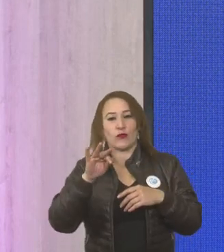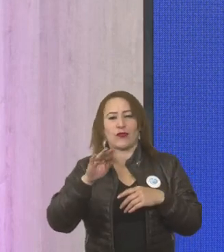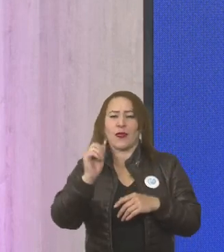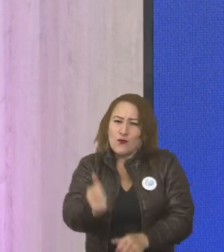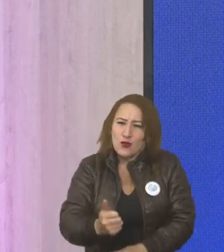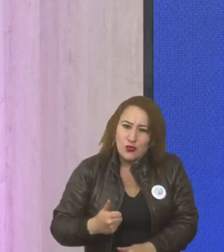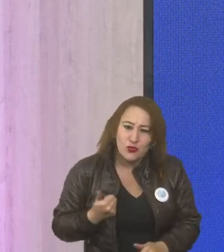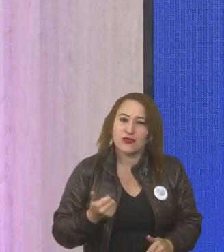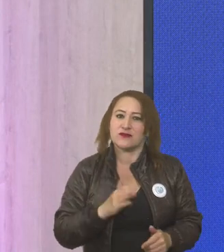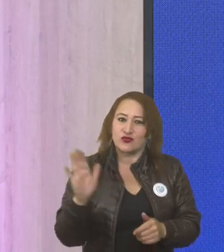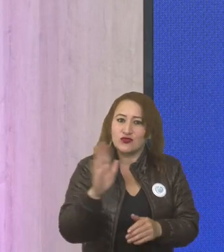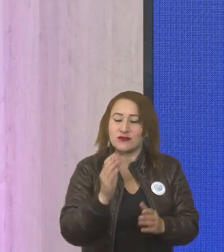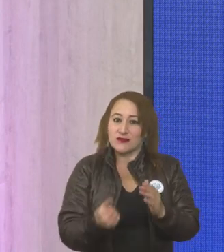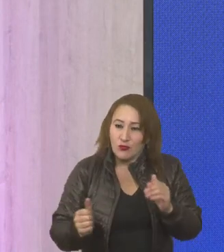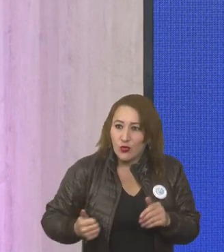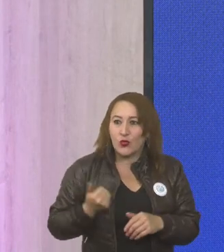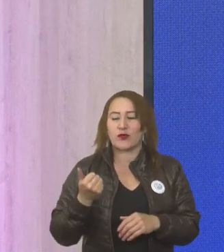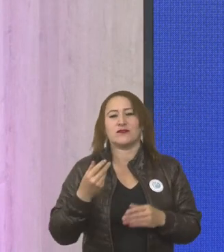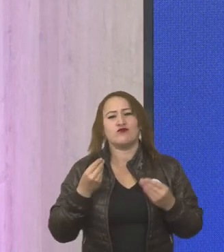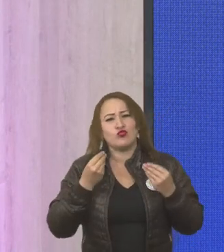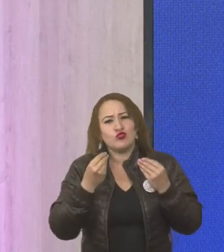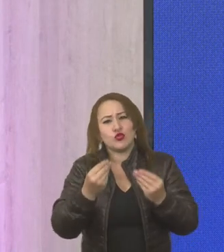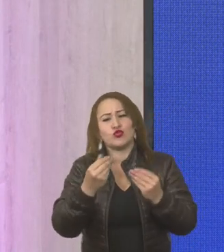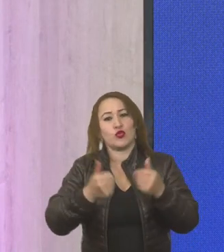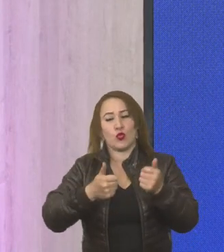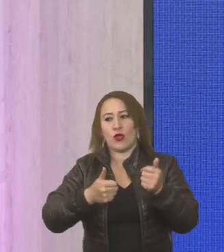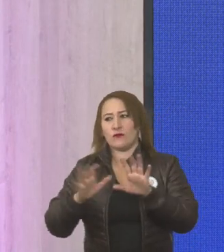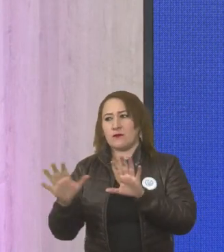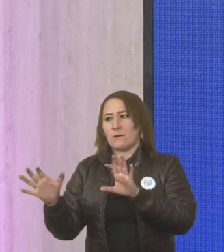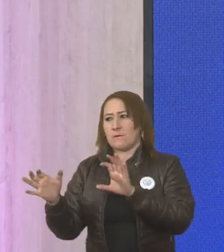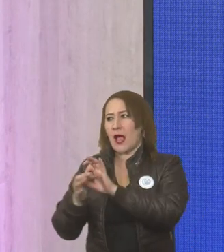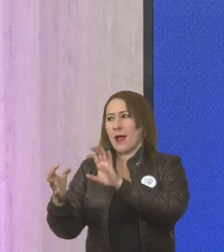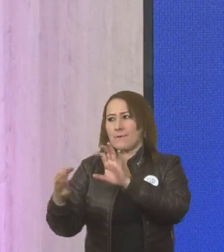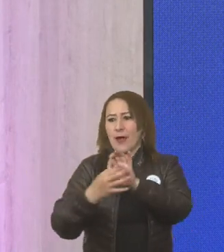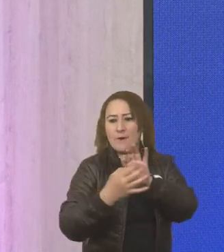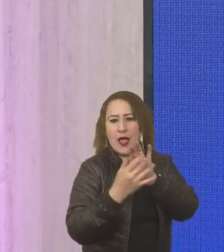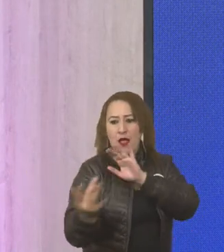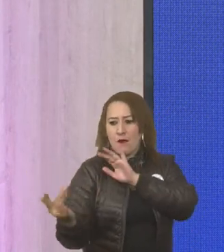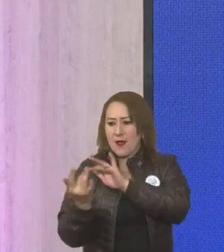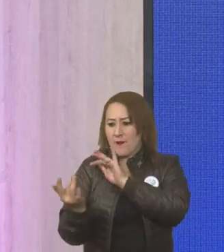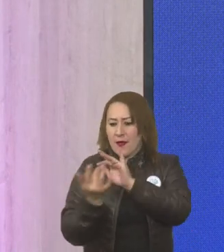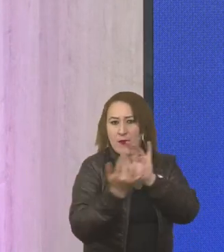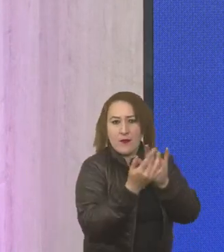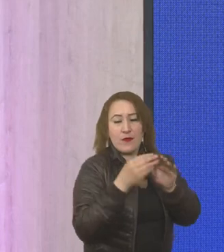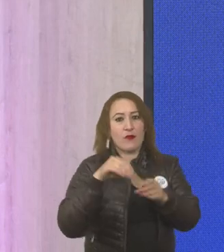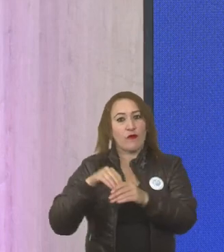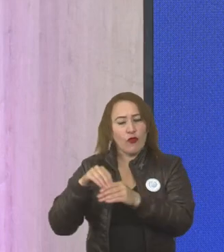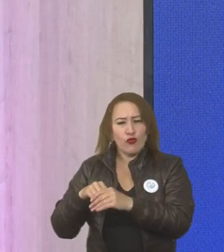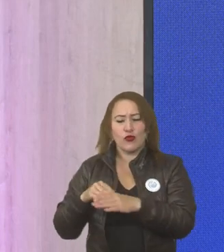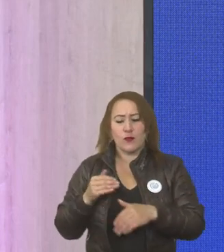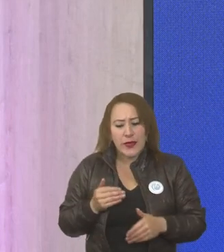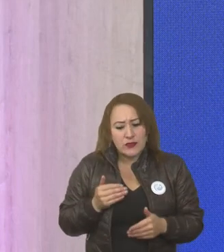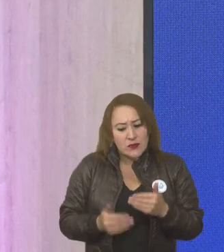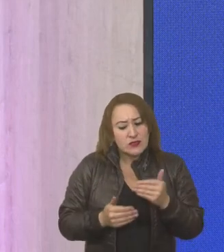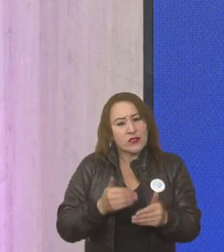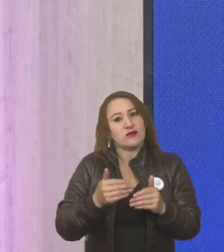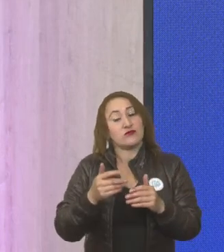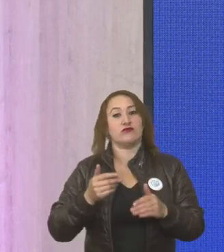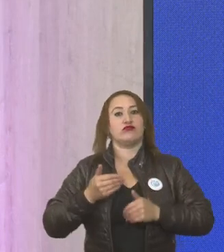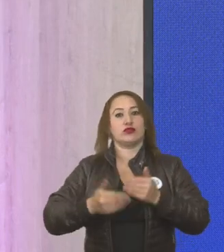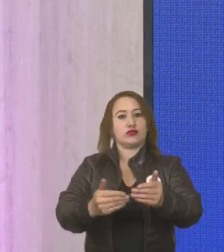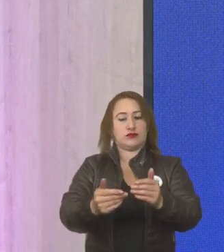Aprovechen ustedes mucho esas asociaciones que logran, esos fondos que logran. Cada paso es un